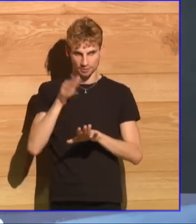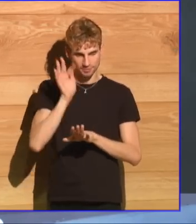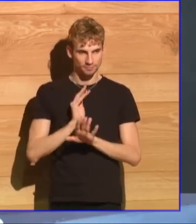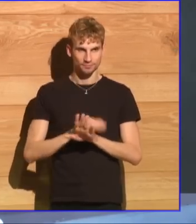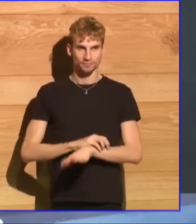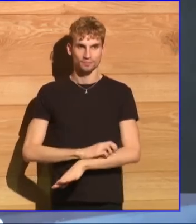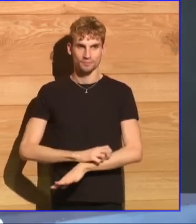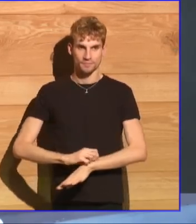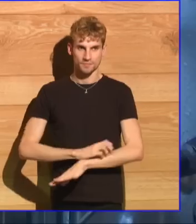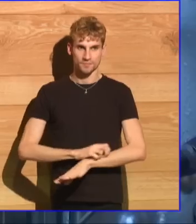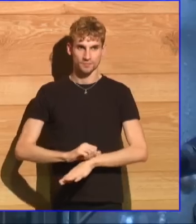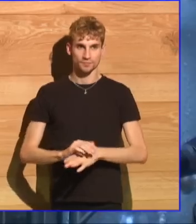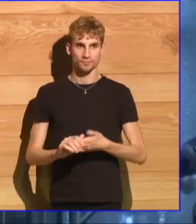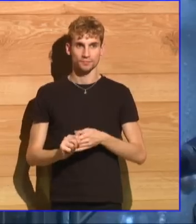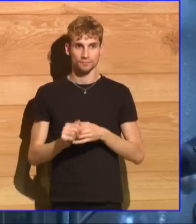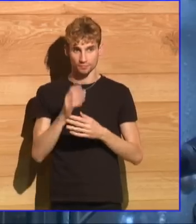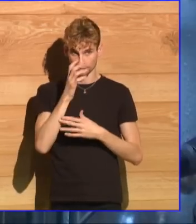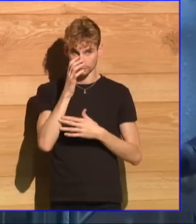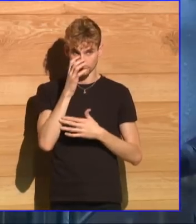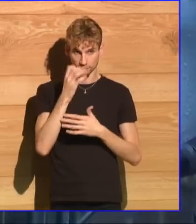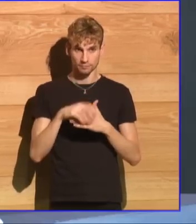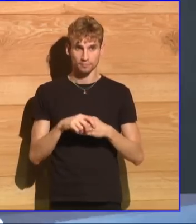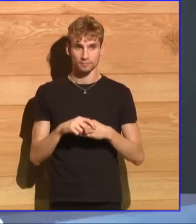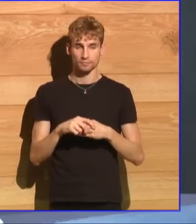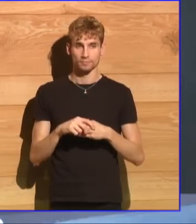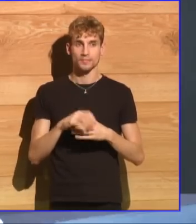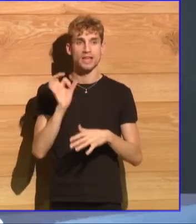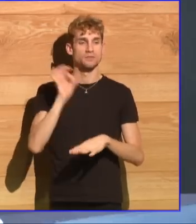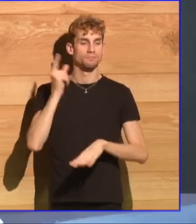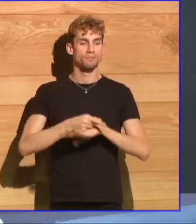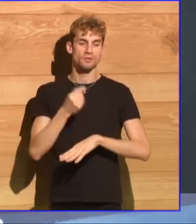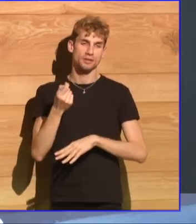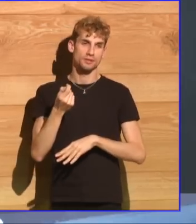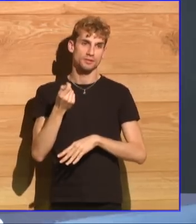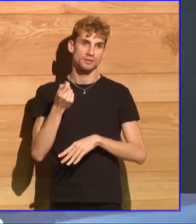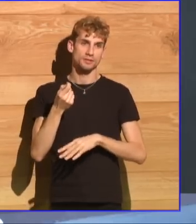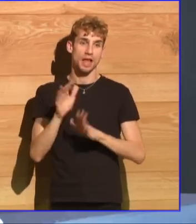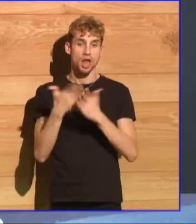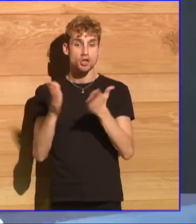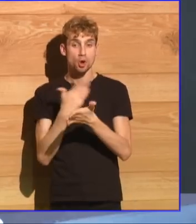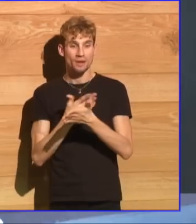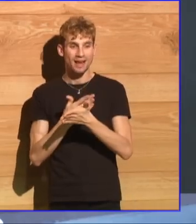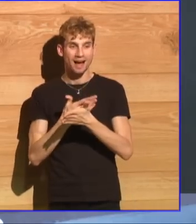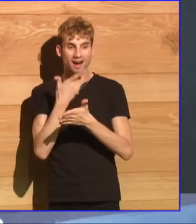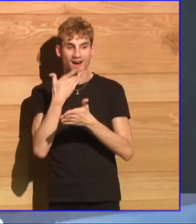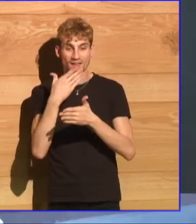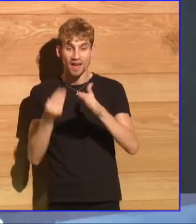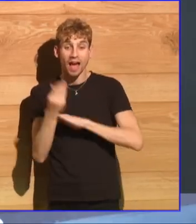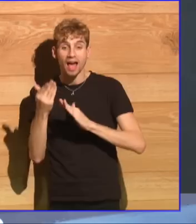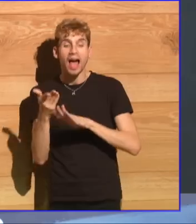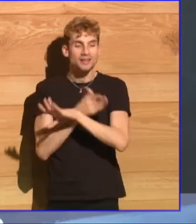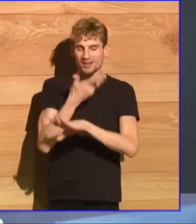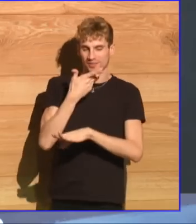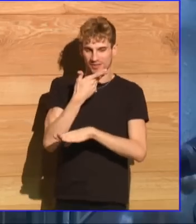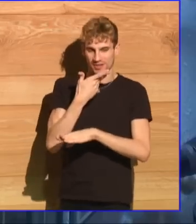No, antes de que nos cuentes lo de la novela. Spielberg supo de la novela antes de que estuviera publicada, como es habitual con